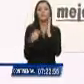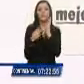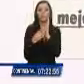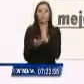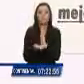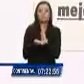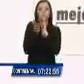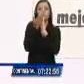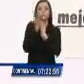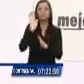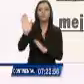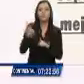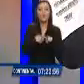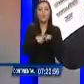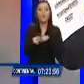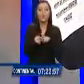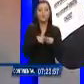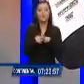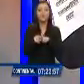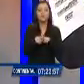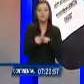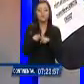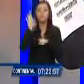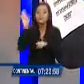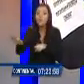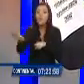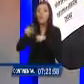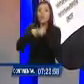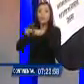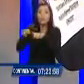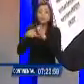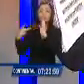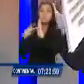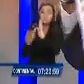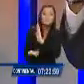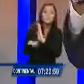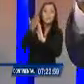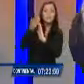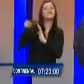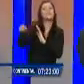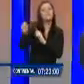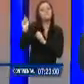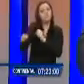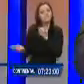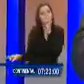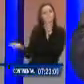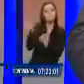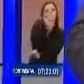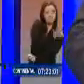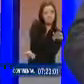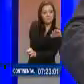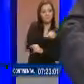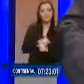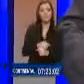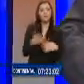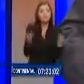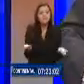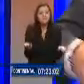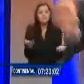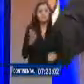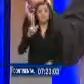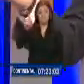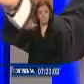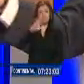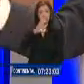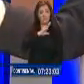el respectivo concurso. En el respectivo concurso. Ese argumento que propuso Juan Pablo Pozo de